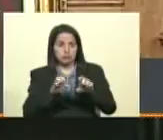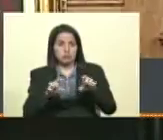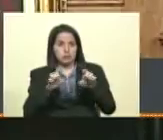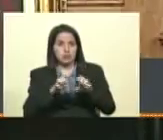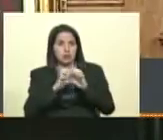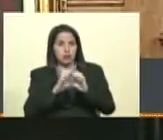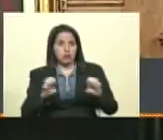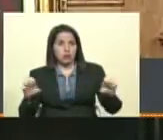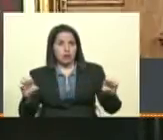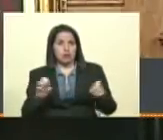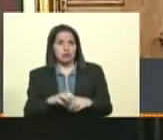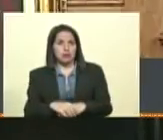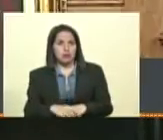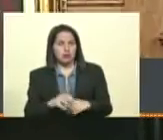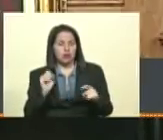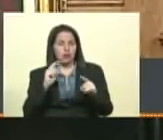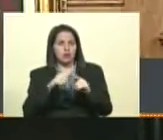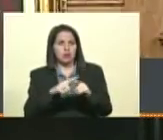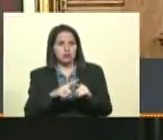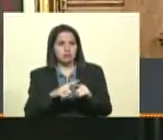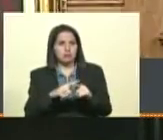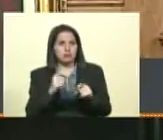objetivo de los trabajadores de la salud?